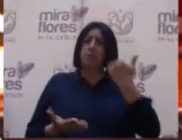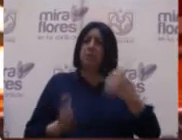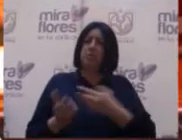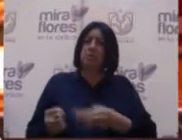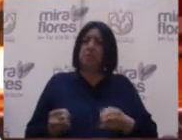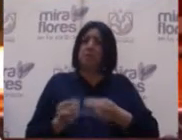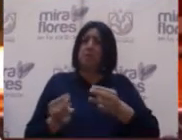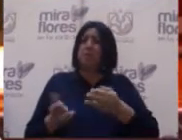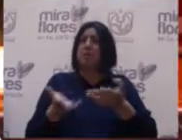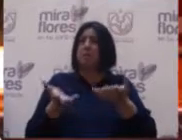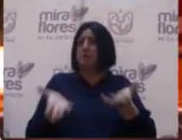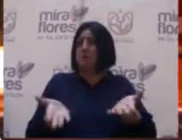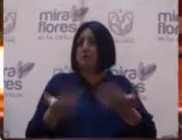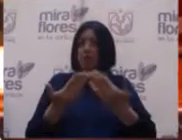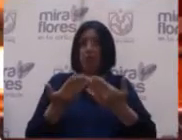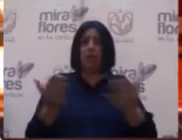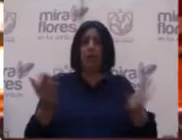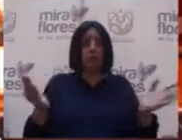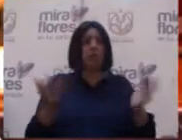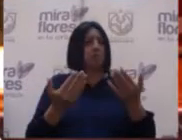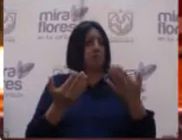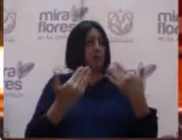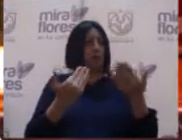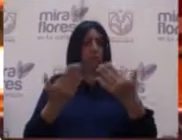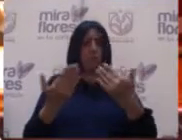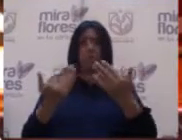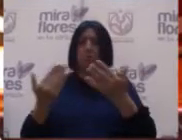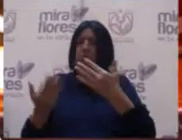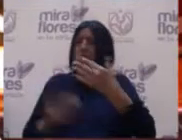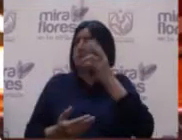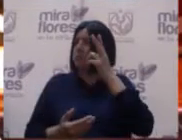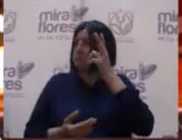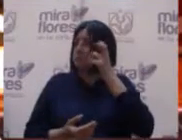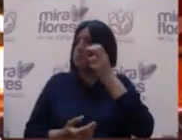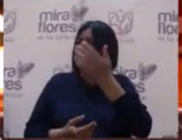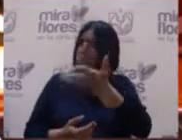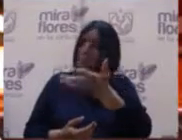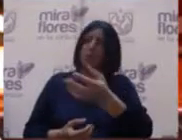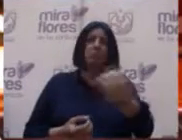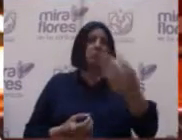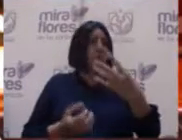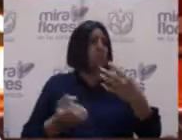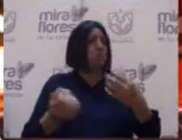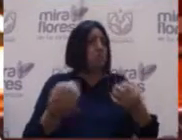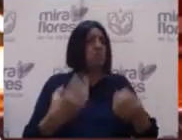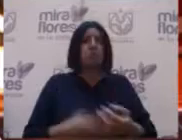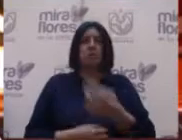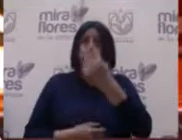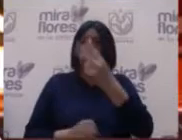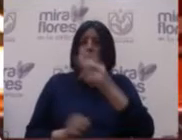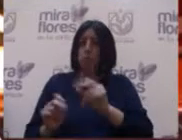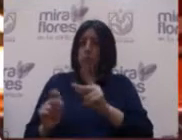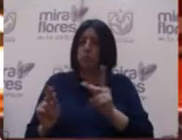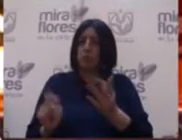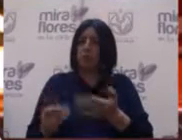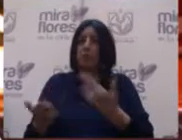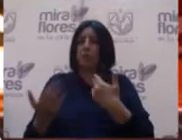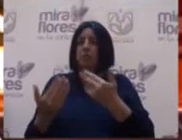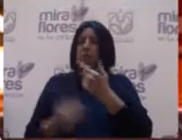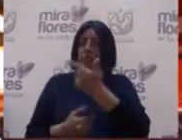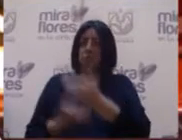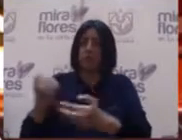respeto es precisamente abrir el diálogo, haber escuchado sus intervenciones hasta en dos